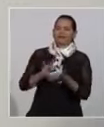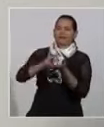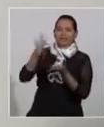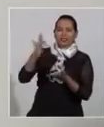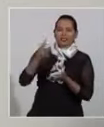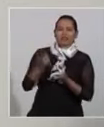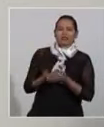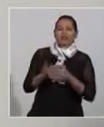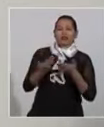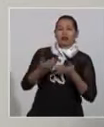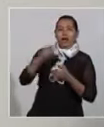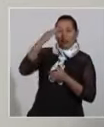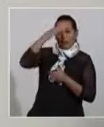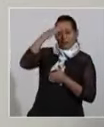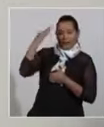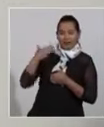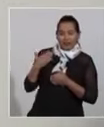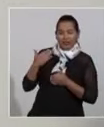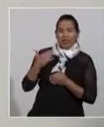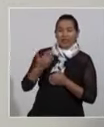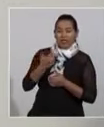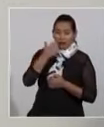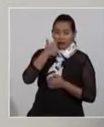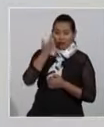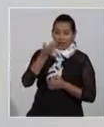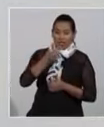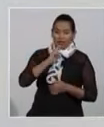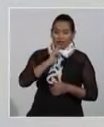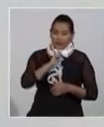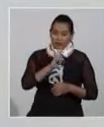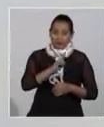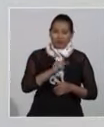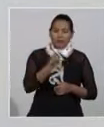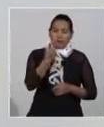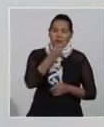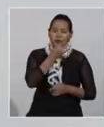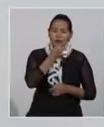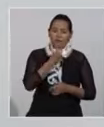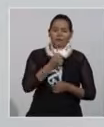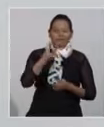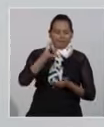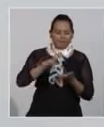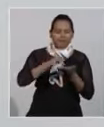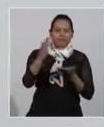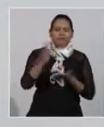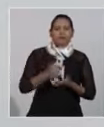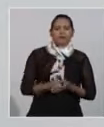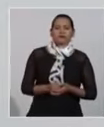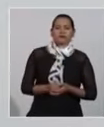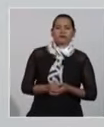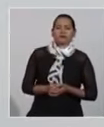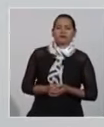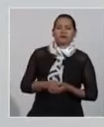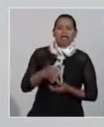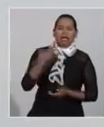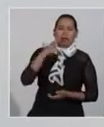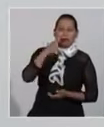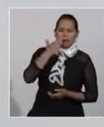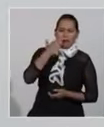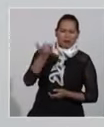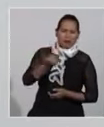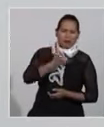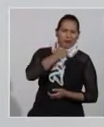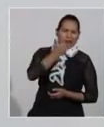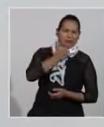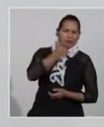Marta Erika Alonso, ¿desea hacer uso de su minuto de réplica? Puesto. Gracias. No cabe duda que aquí el señor Barbosa se equivocó de campaña